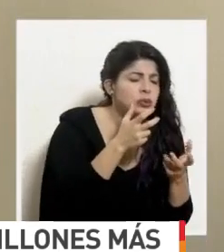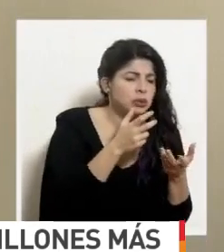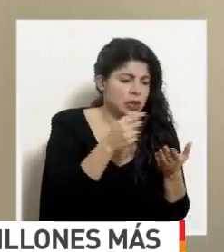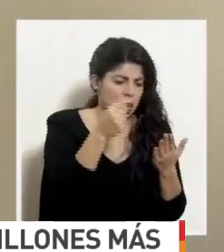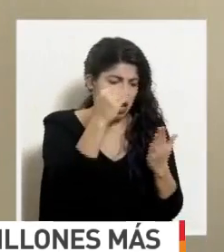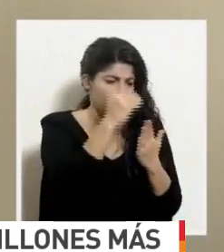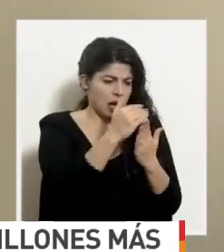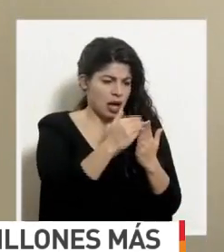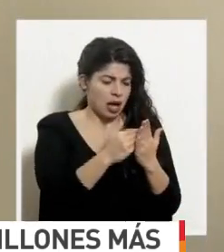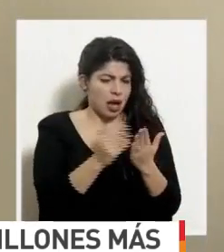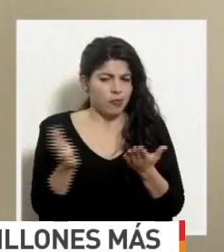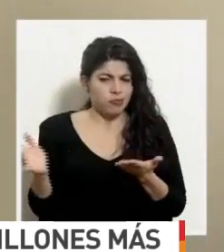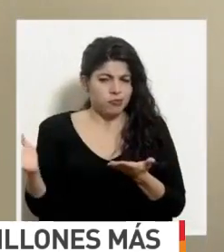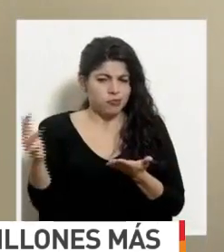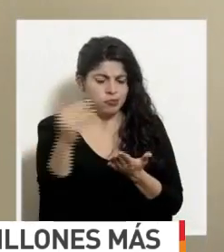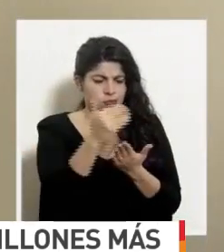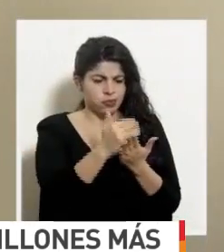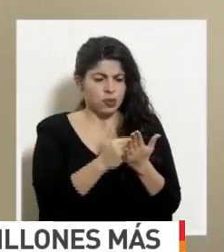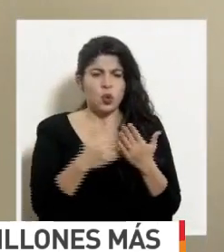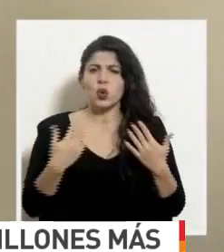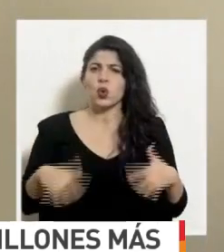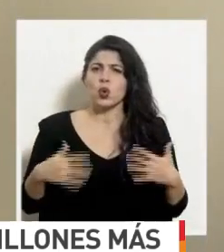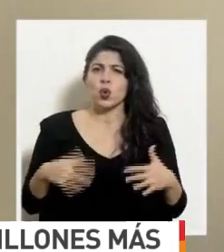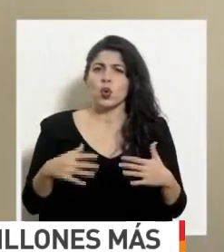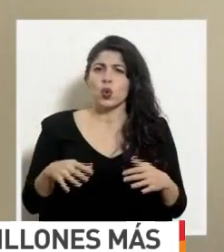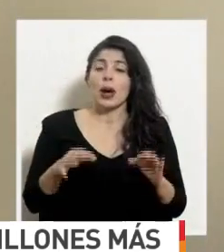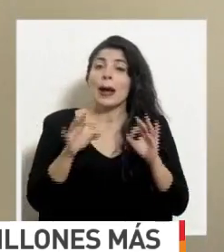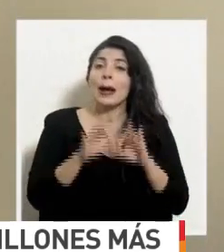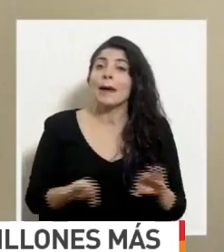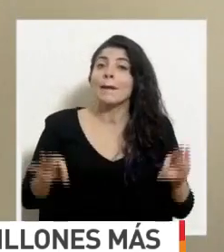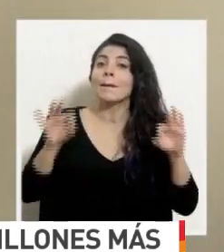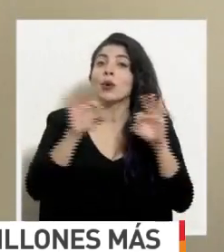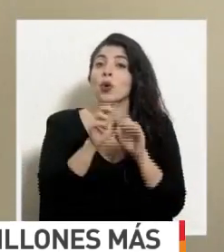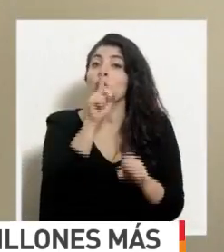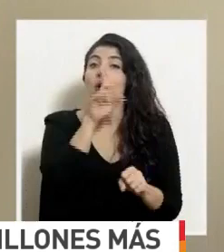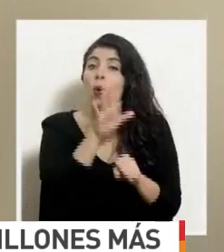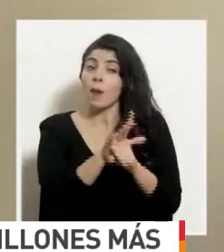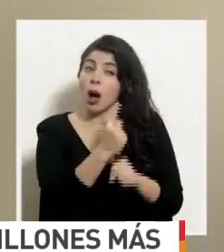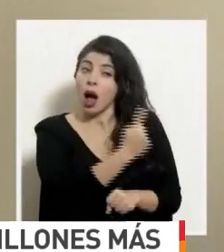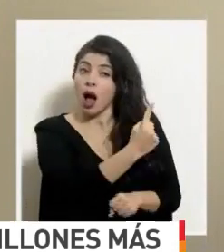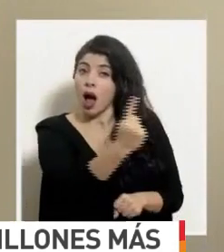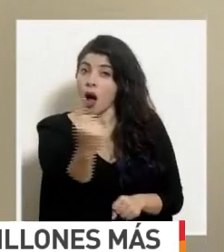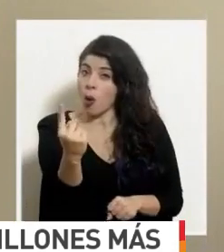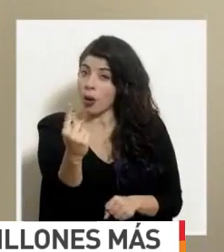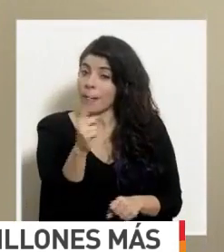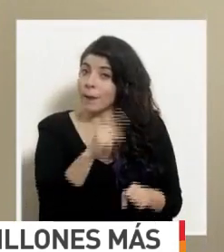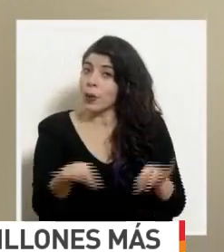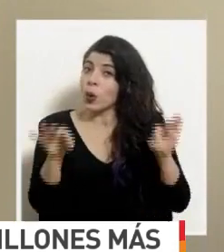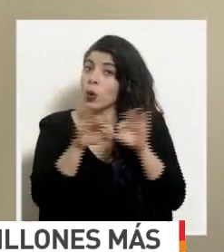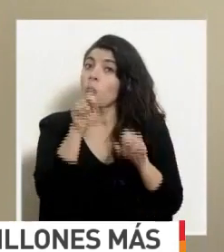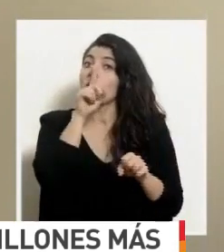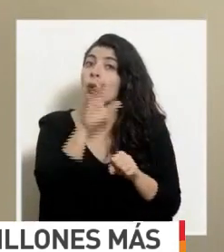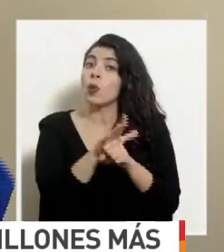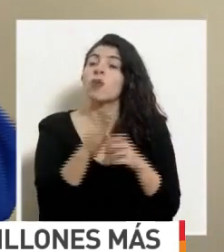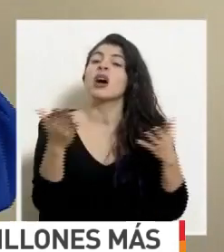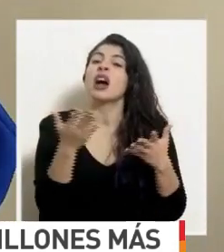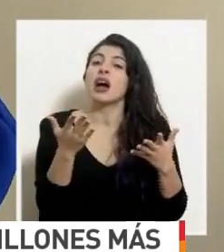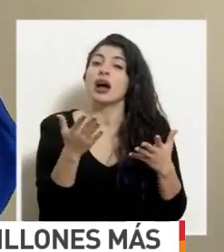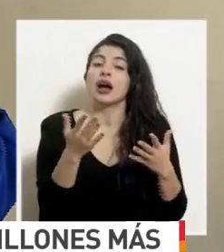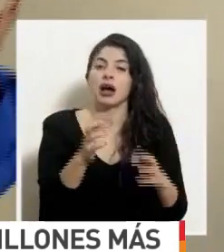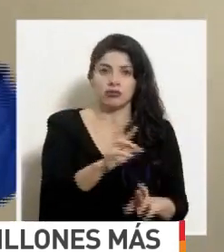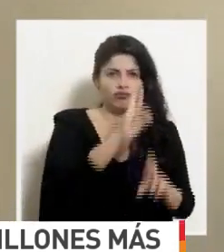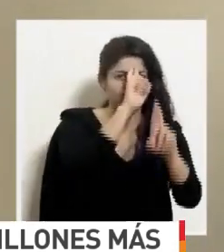varias cosas. Un importante compromiso de parte de cada uno de los sectores, no solamente en el acatamiento, digamos,